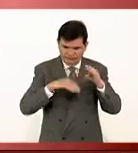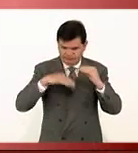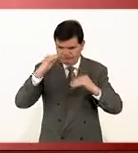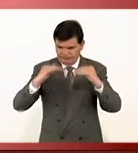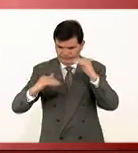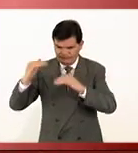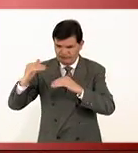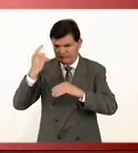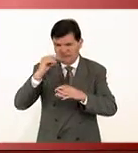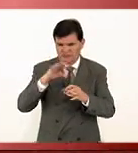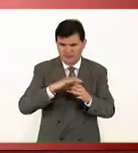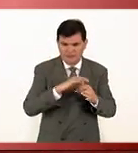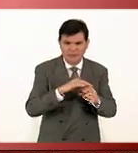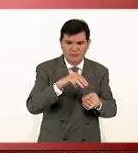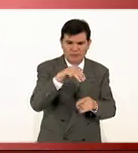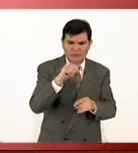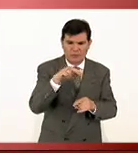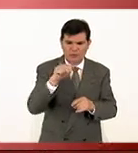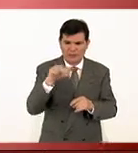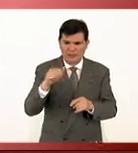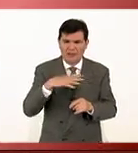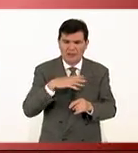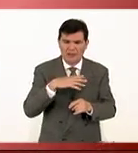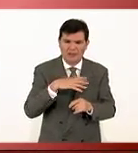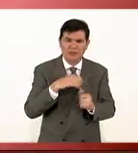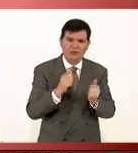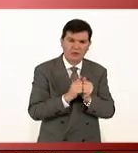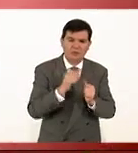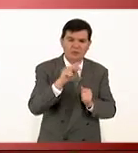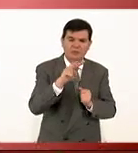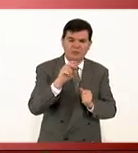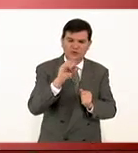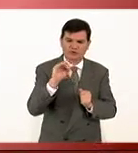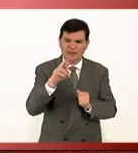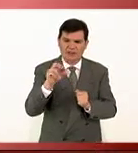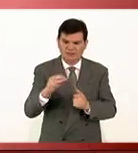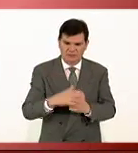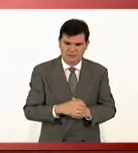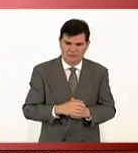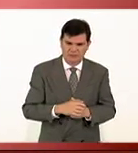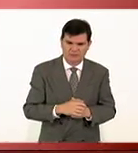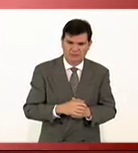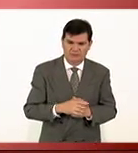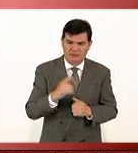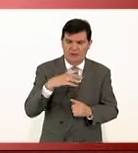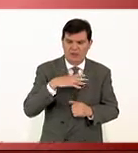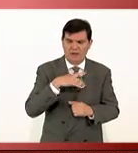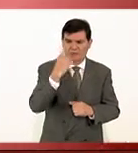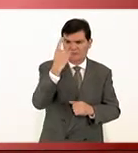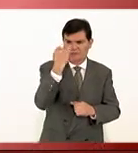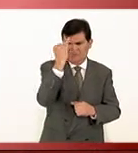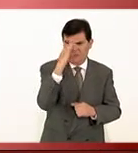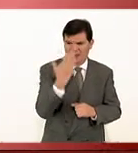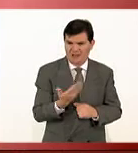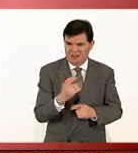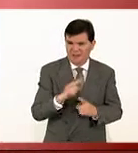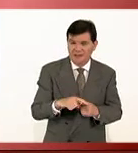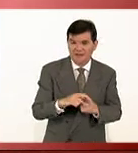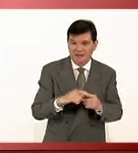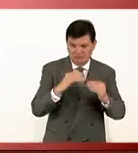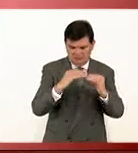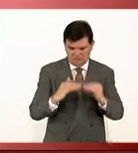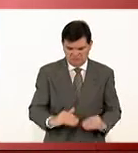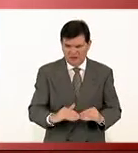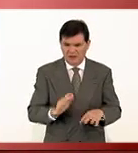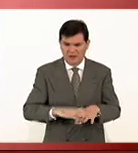es que para efectos prácticos Morena sí tiene un vocero. Sí, claro, es decir, una figura, es decir, el resto de los